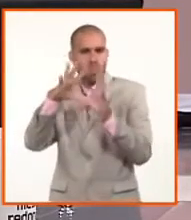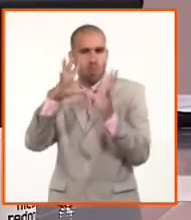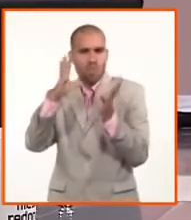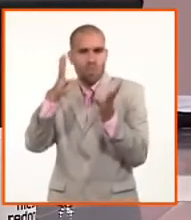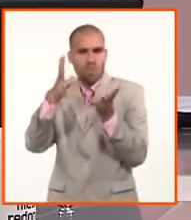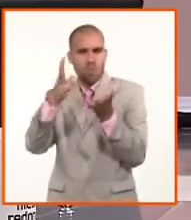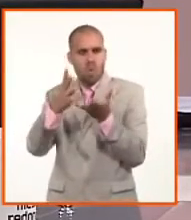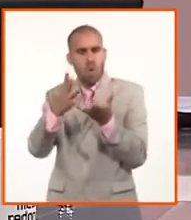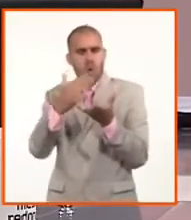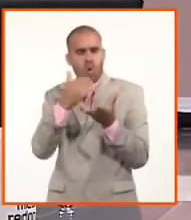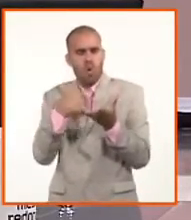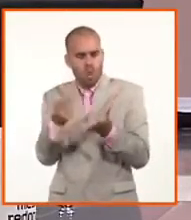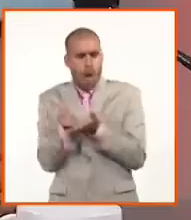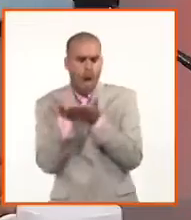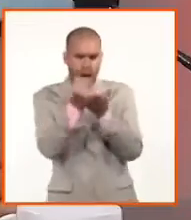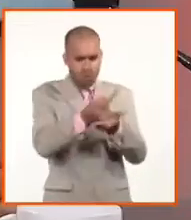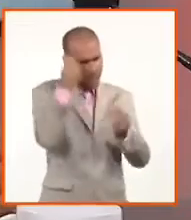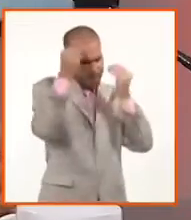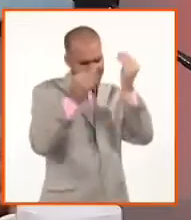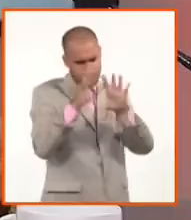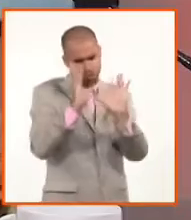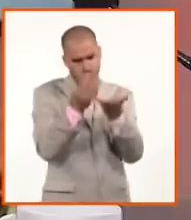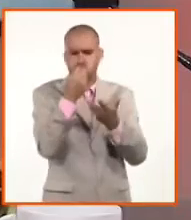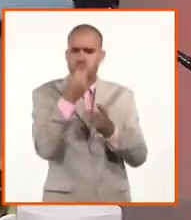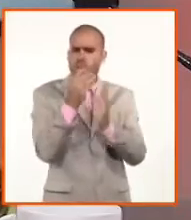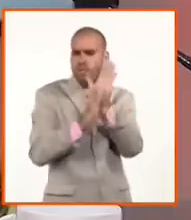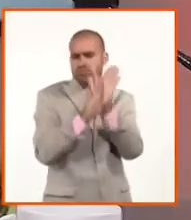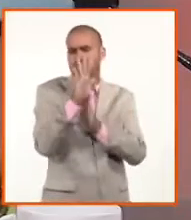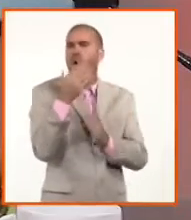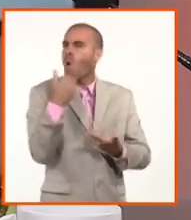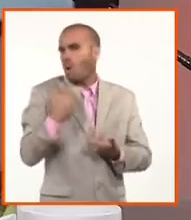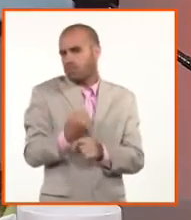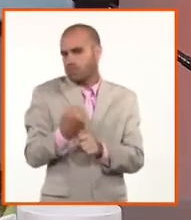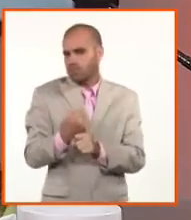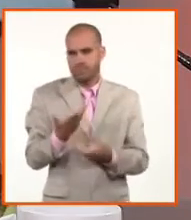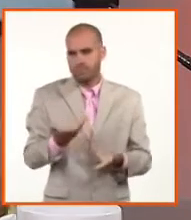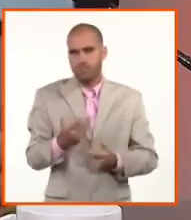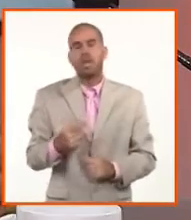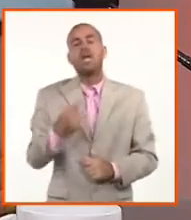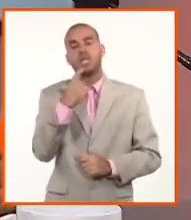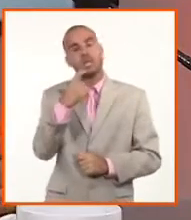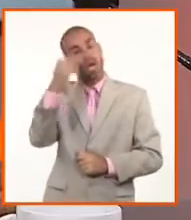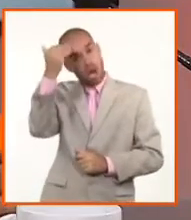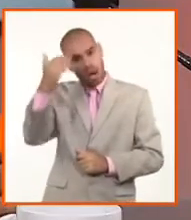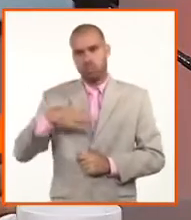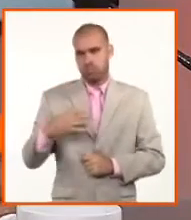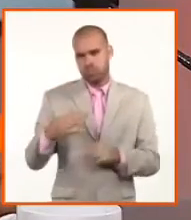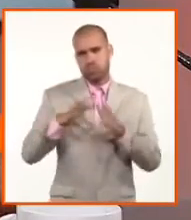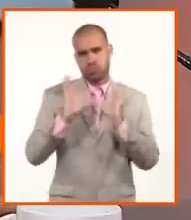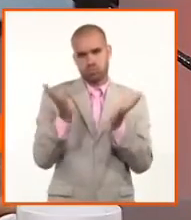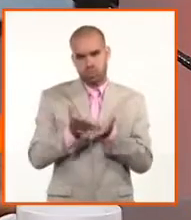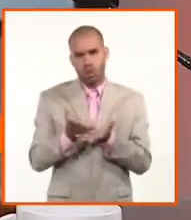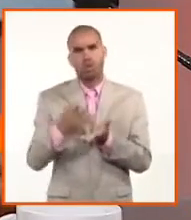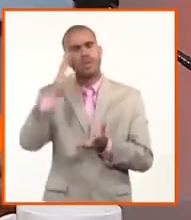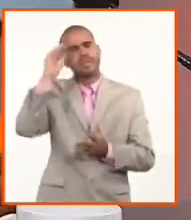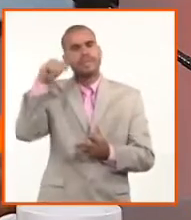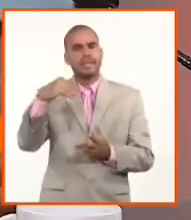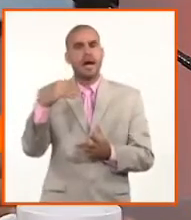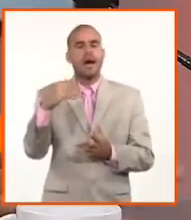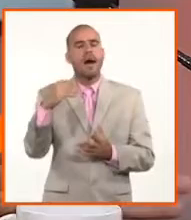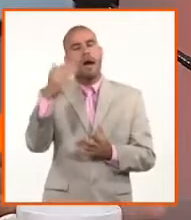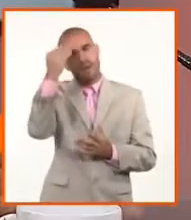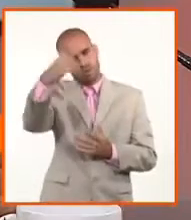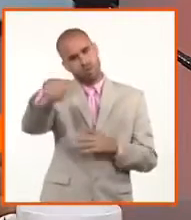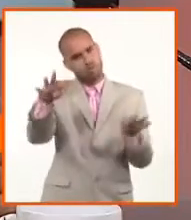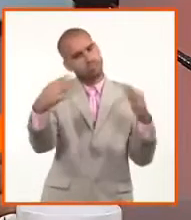estos dos jóvenes? Sí, Randy, muy buenas tardes. Muchísimas gracias por la invitación. El saludo a los televidentes y a los radiovidentes también. Sin duda